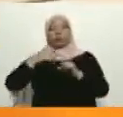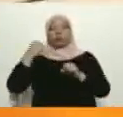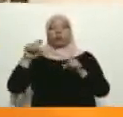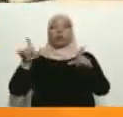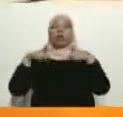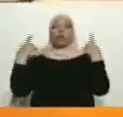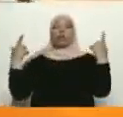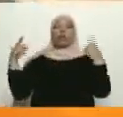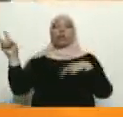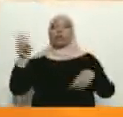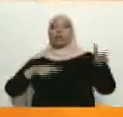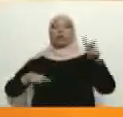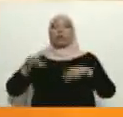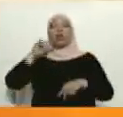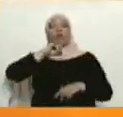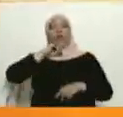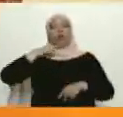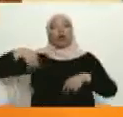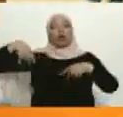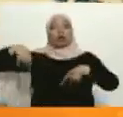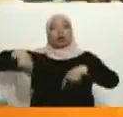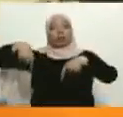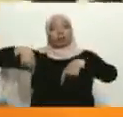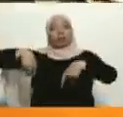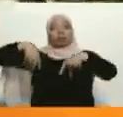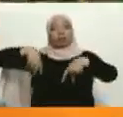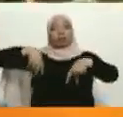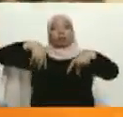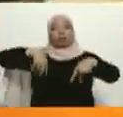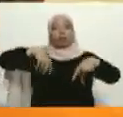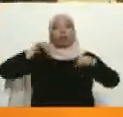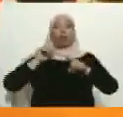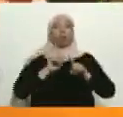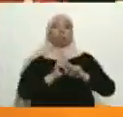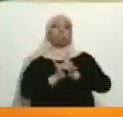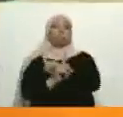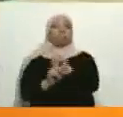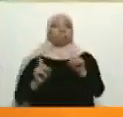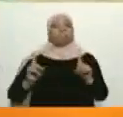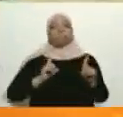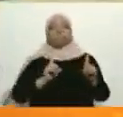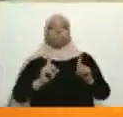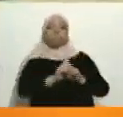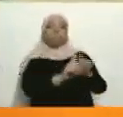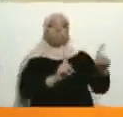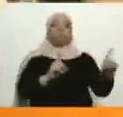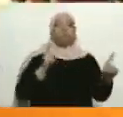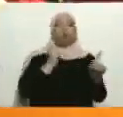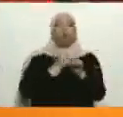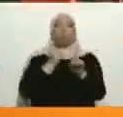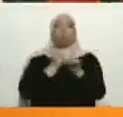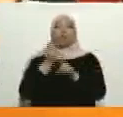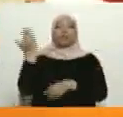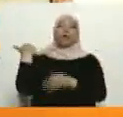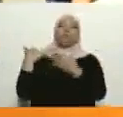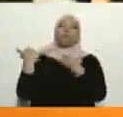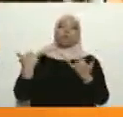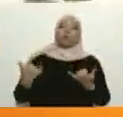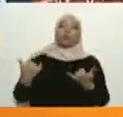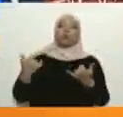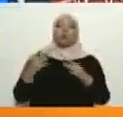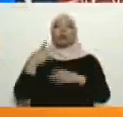de Pilar el día lunes no esa eran unas gandolas inmensas que ya viene la competencia allí de que nuestras